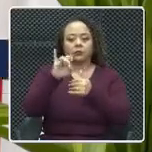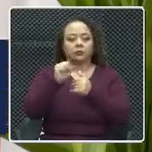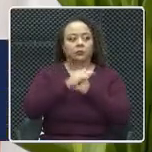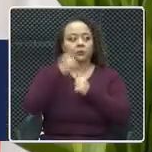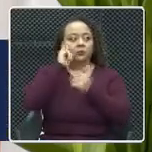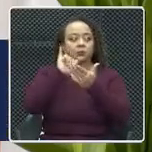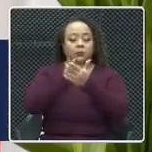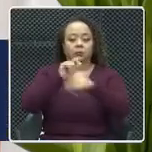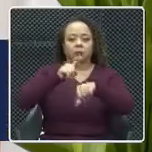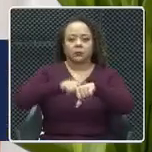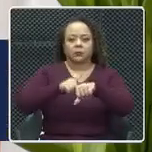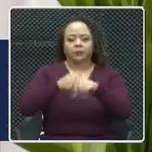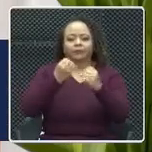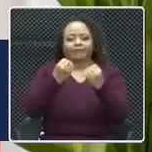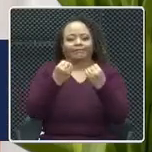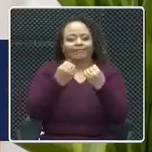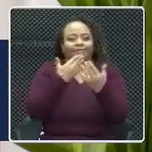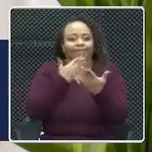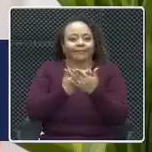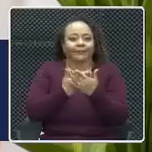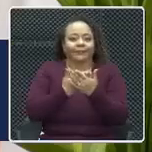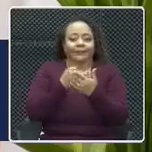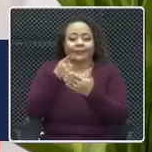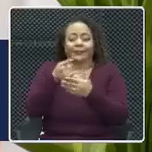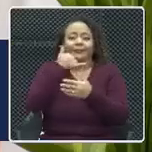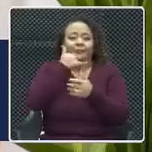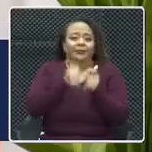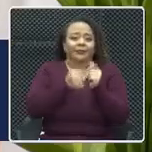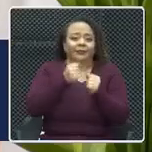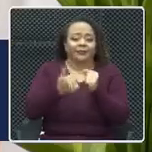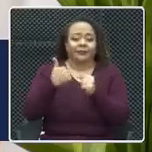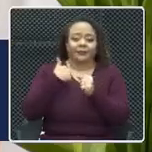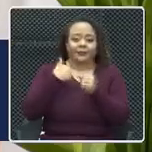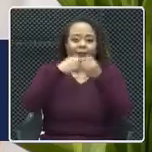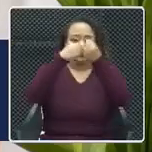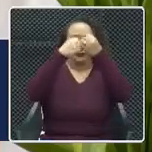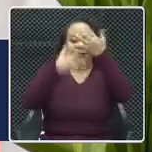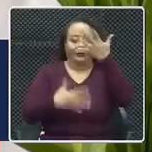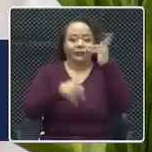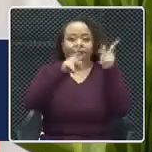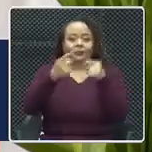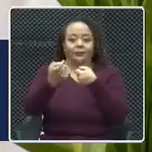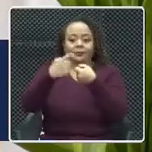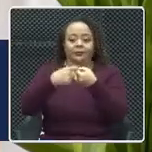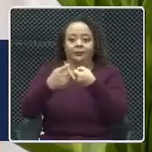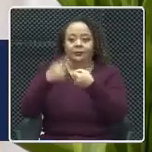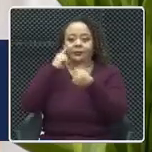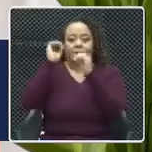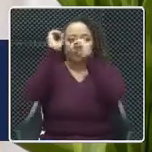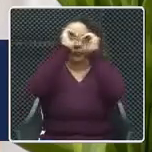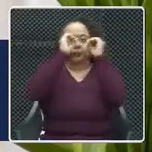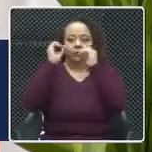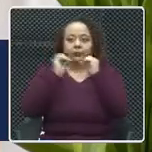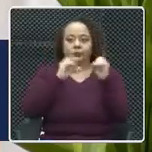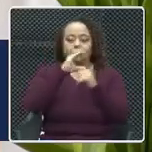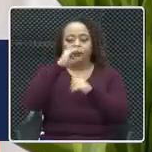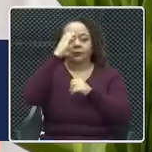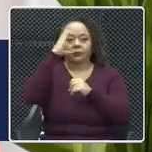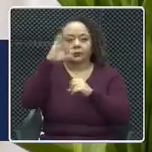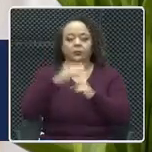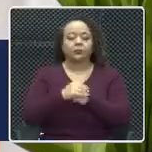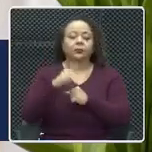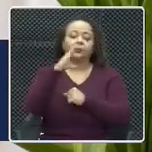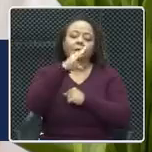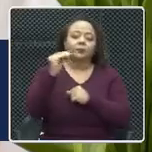Este espacio es súper enriquecedor. Ustedes no se imaginan cómo tengo este celular. Tenemos un montón de personas conectadas a través del Zoom y a través del Facebook